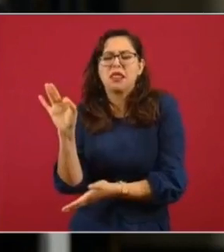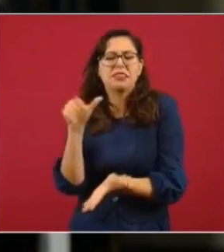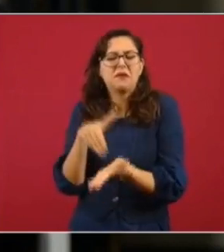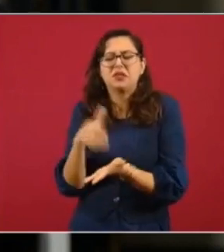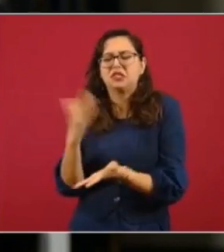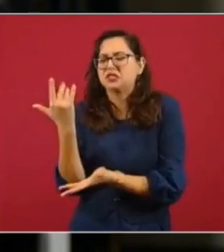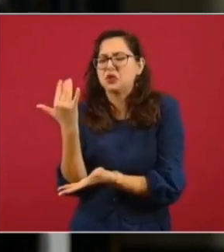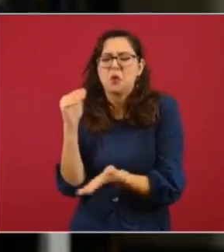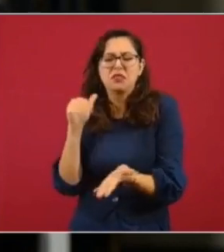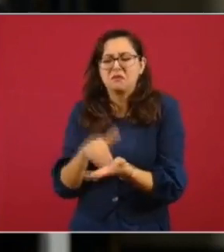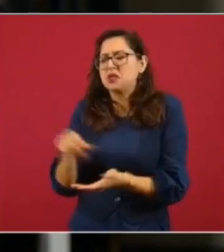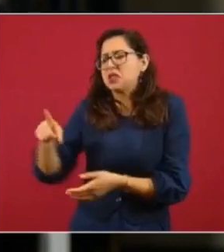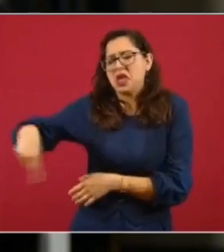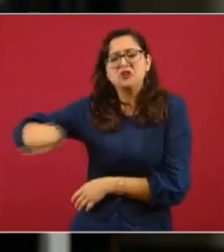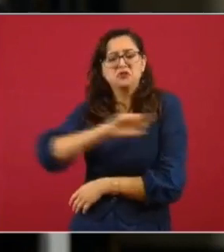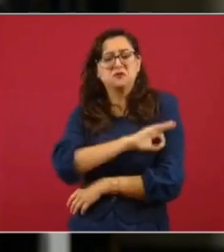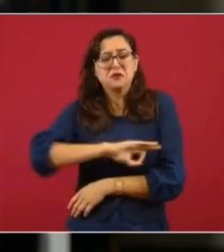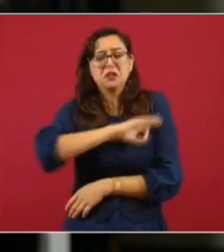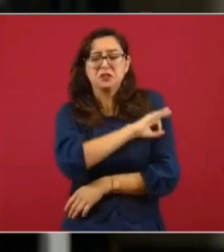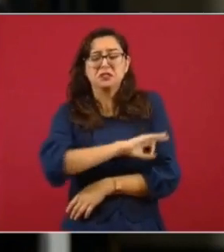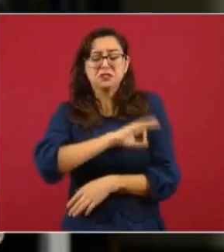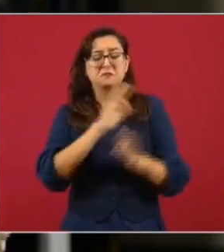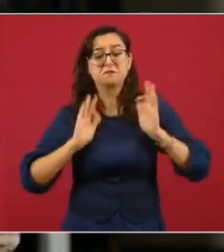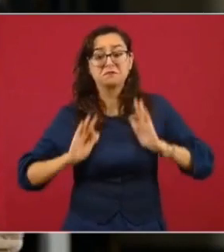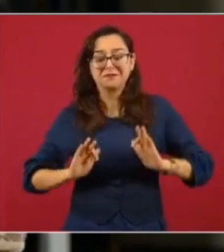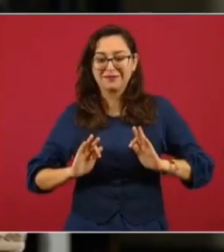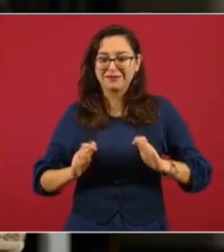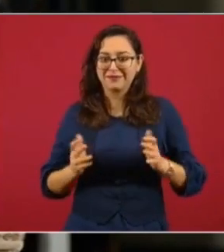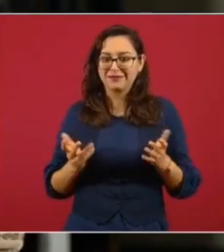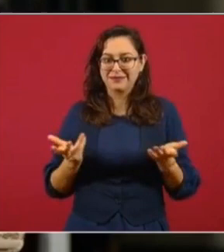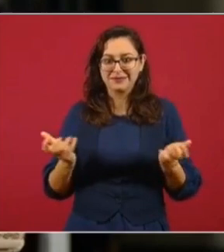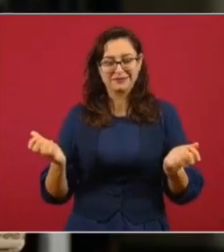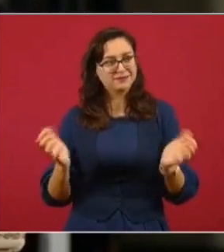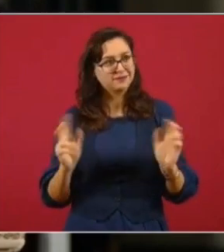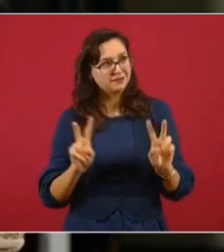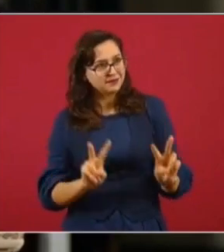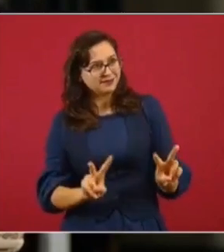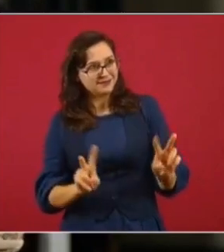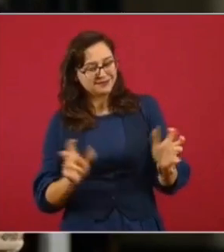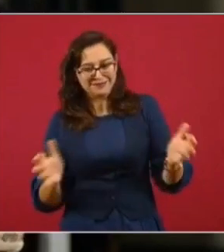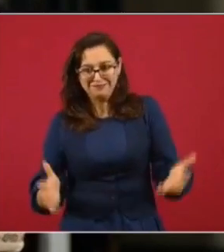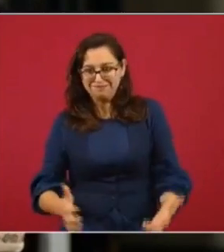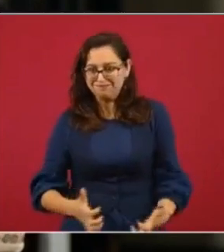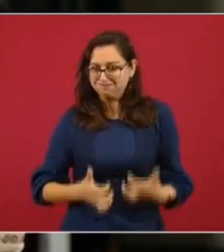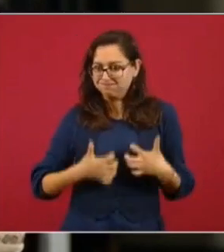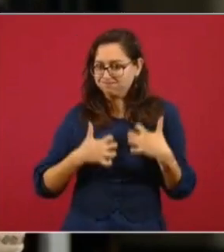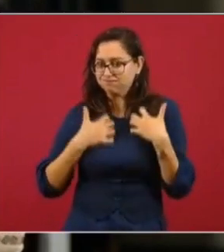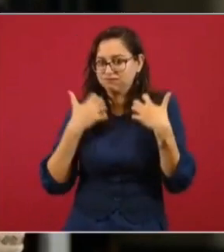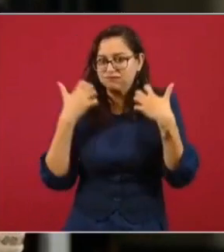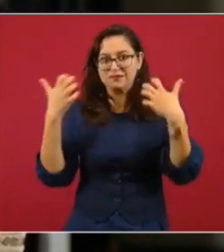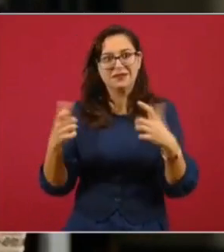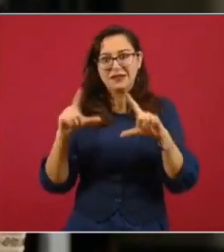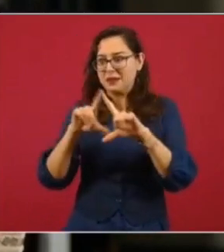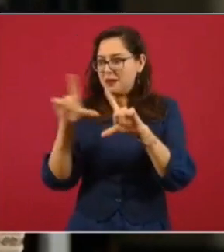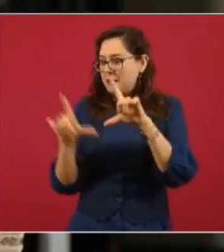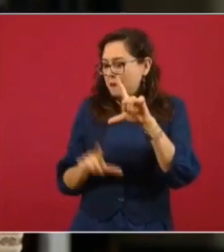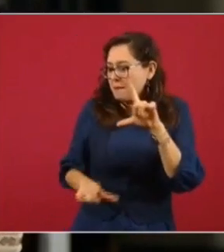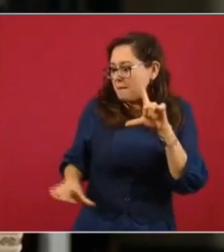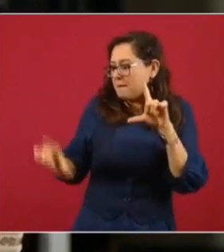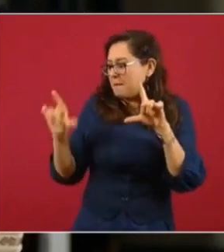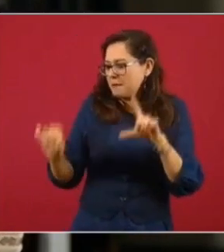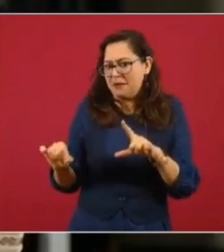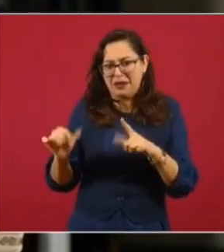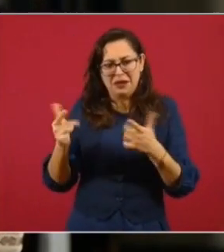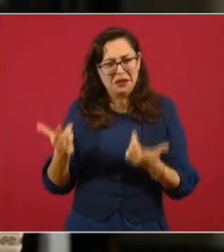50 mil pesos y que son muy felices. Cuando en realidad esto da mucho coraje, señor presidente, porque siendo México un país en el